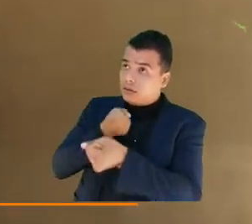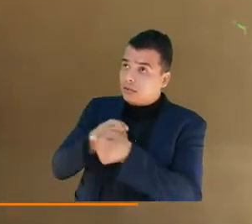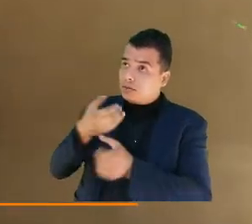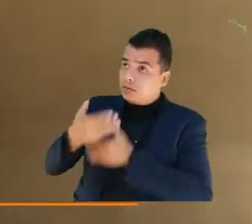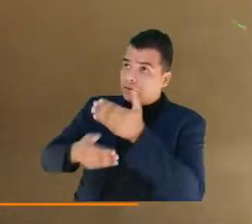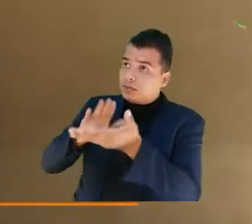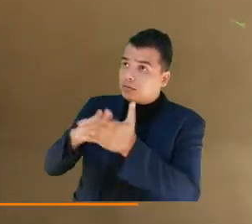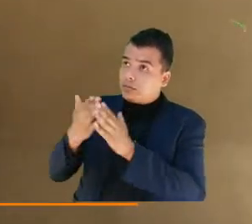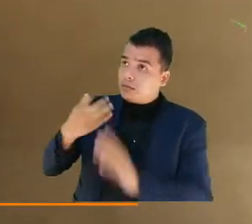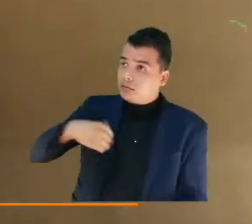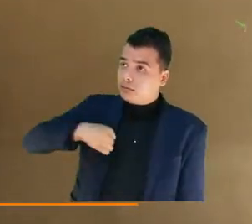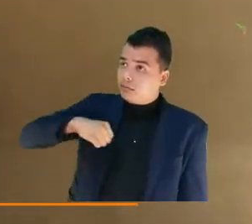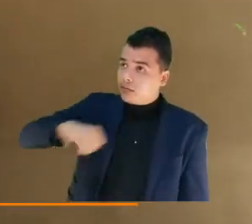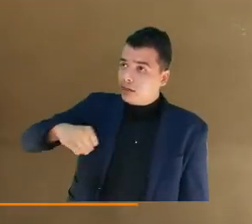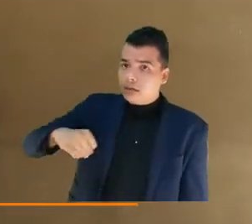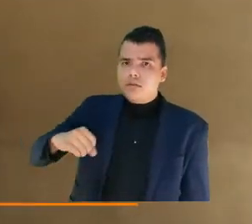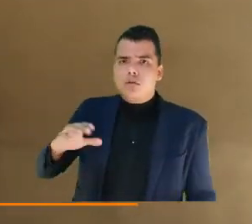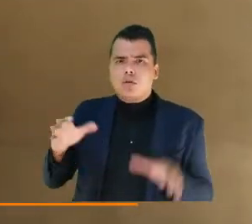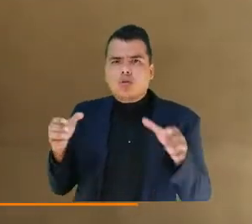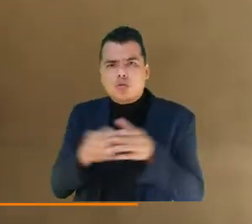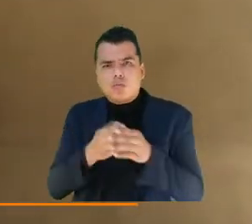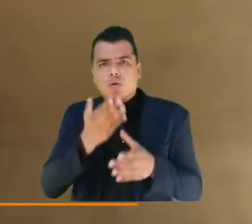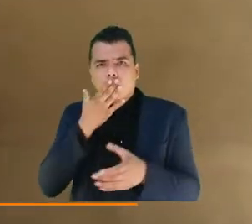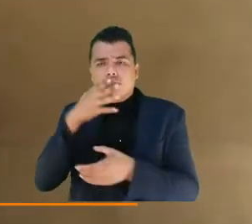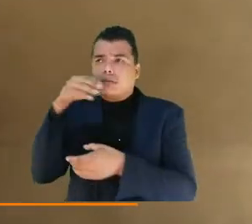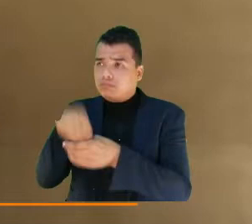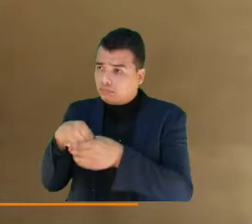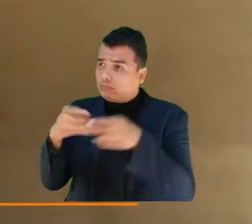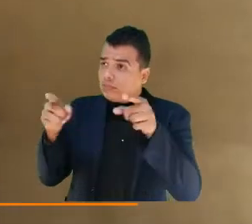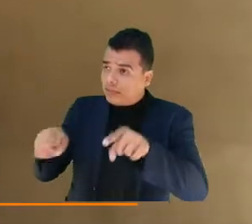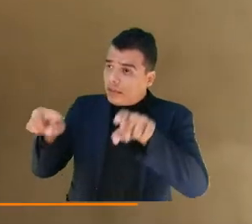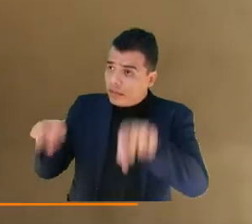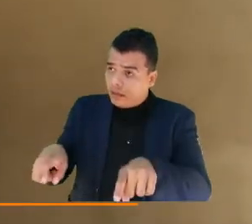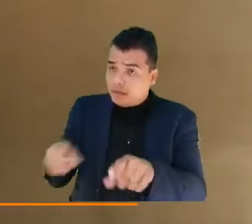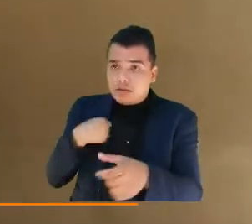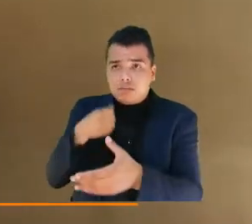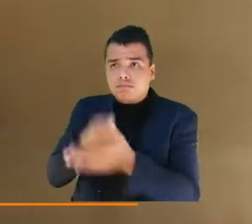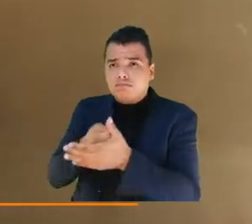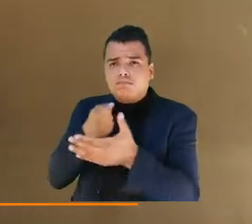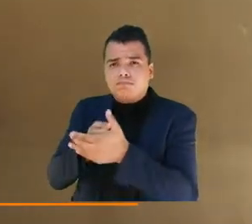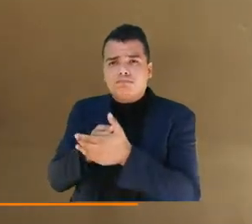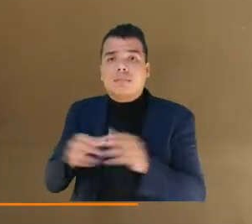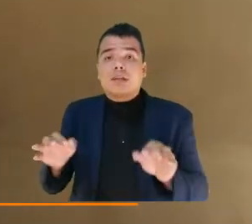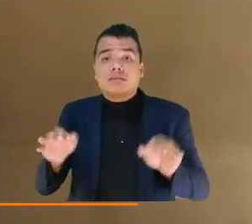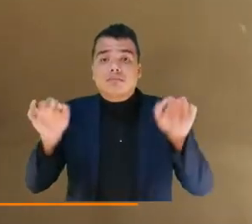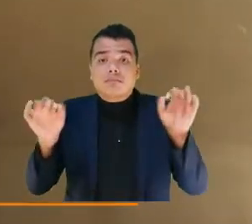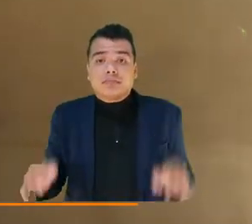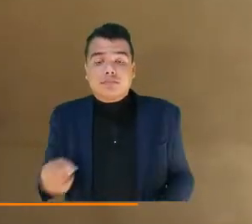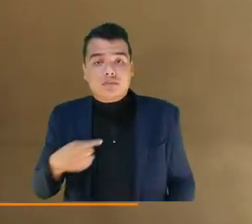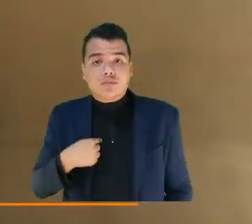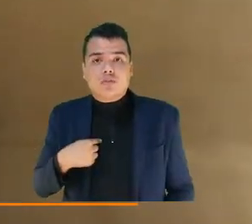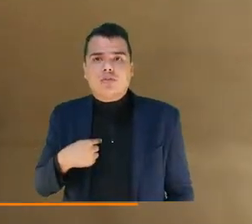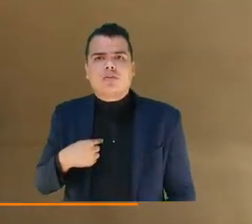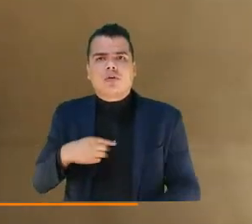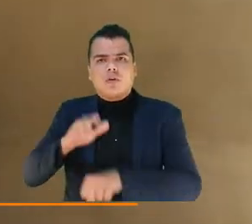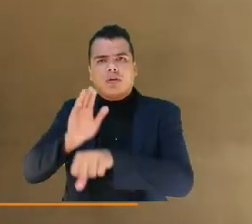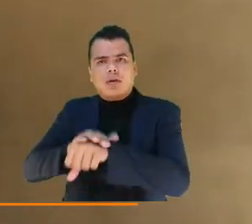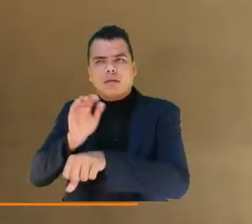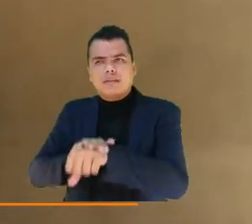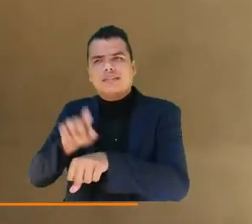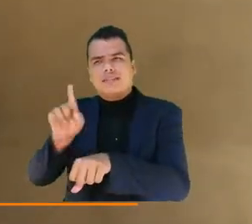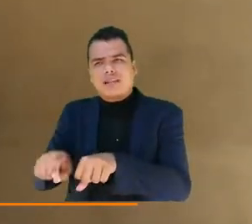gente y la participación del pueblo indígena en el proceso de paz. Pedimos que se creara